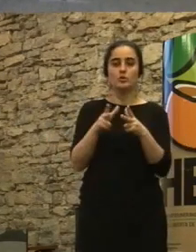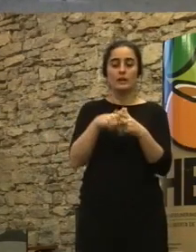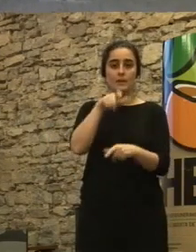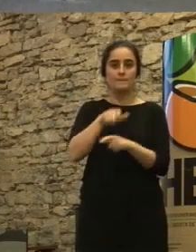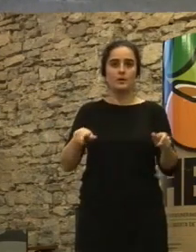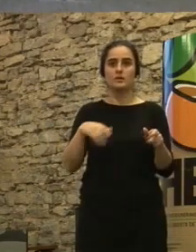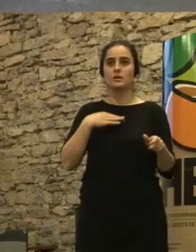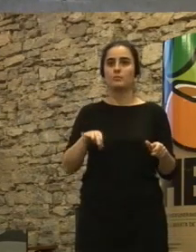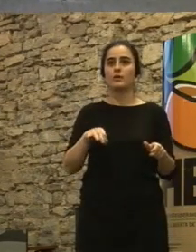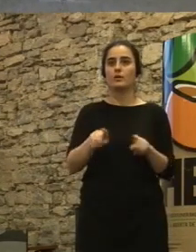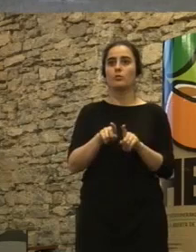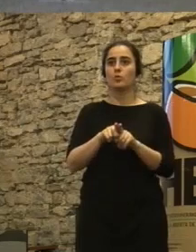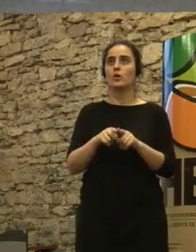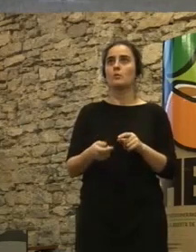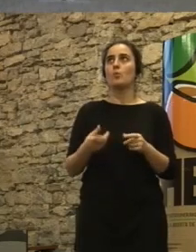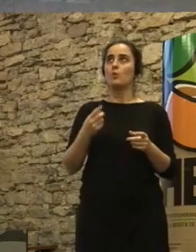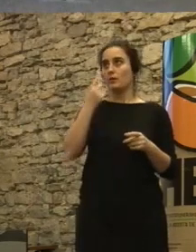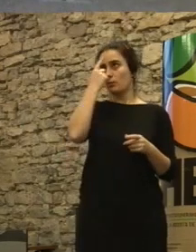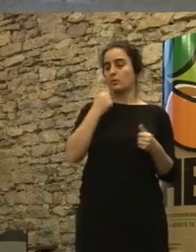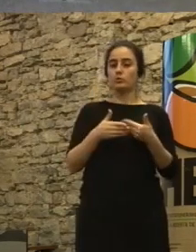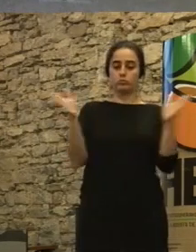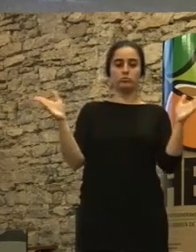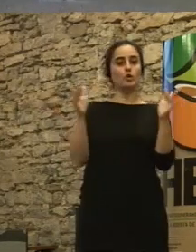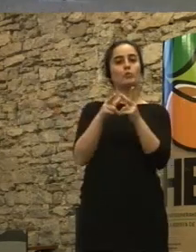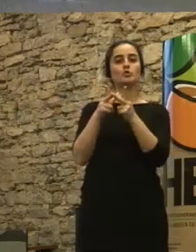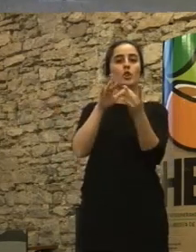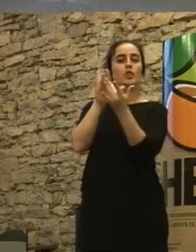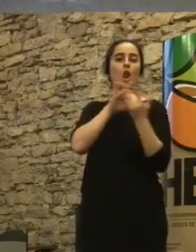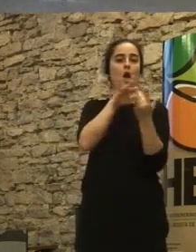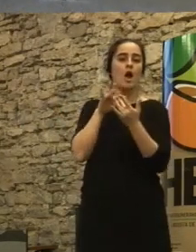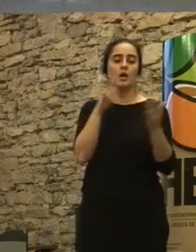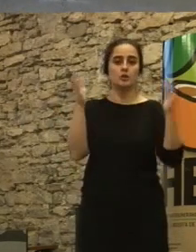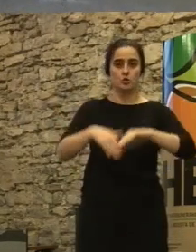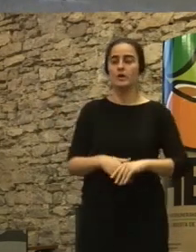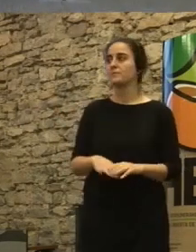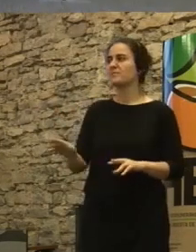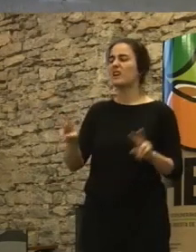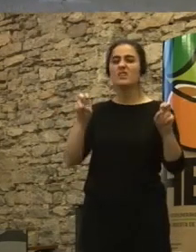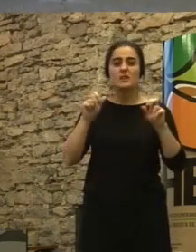quizá no tenían este componente tan social, vamos a decir. Mira, sobre si el